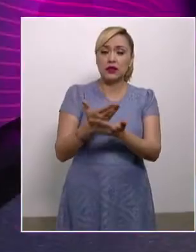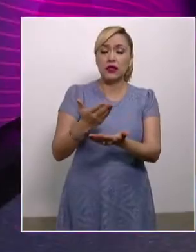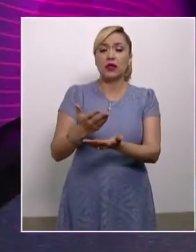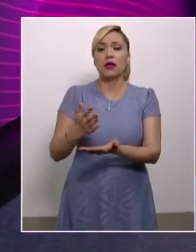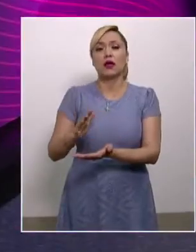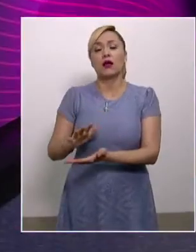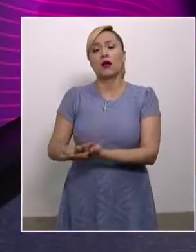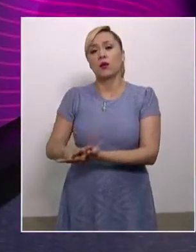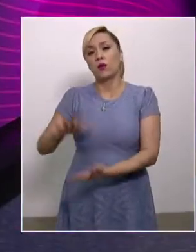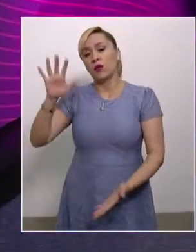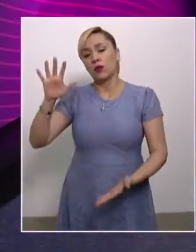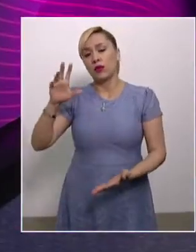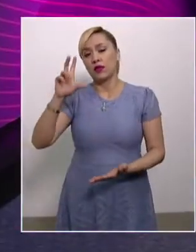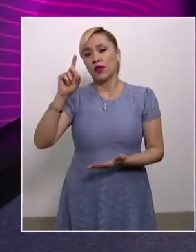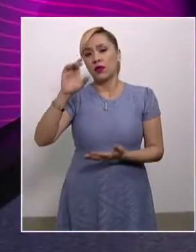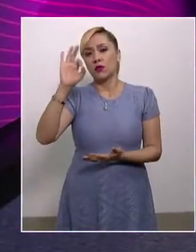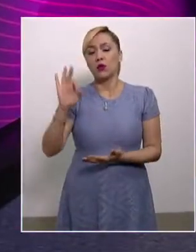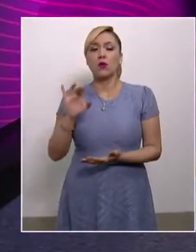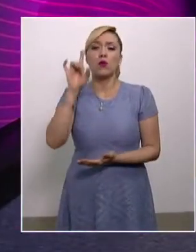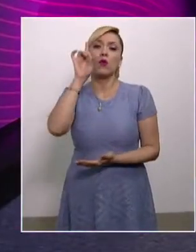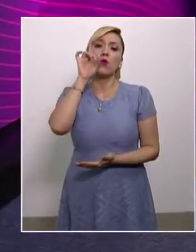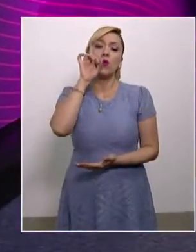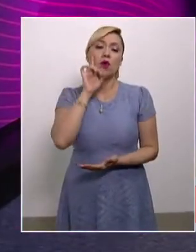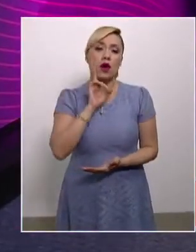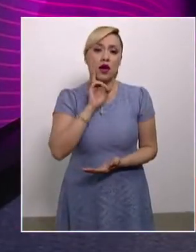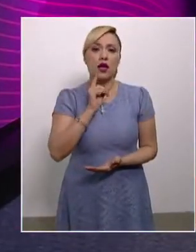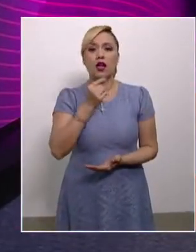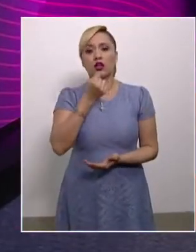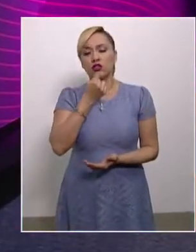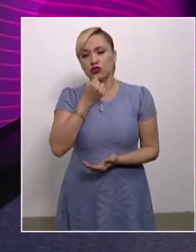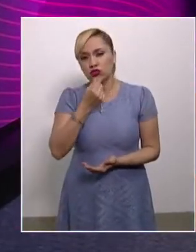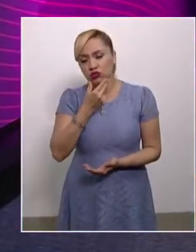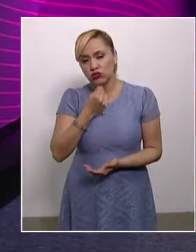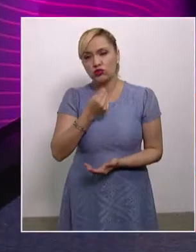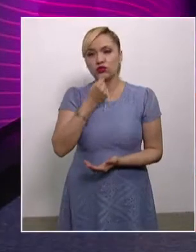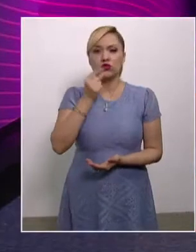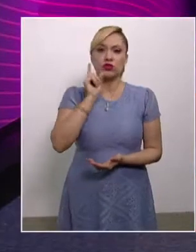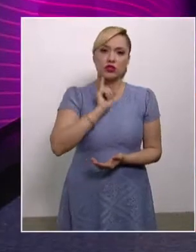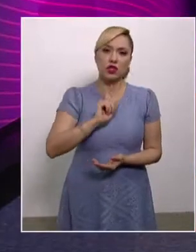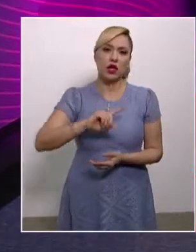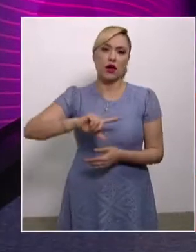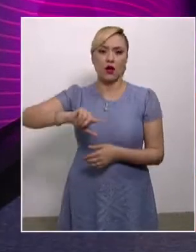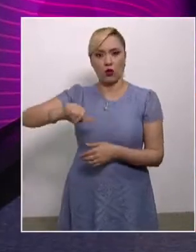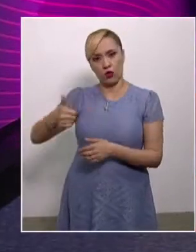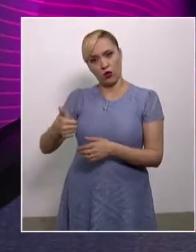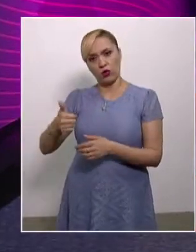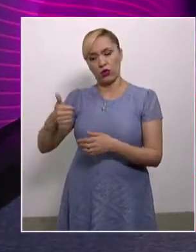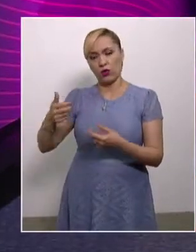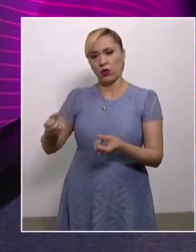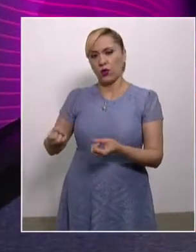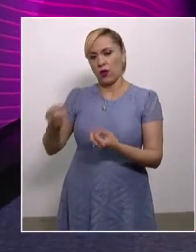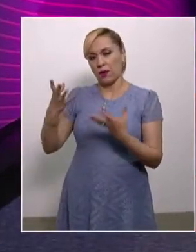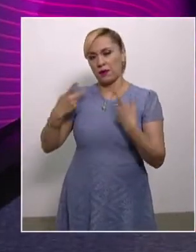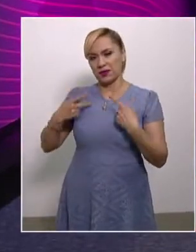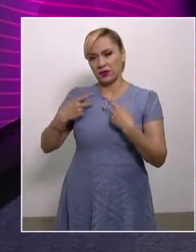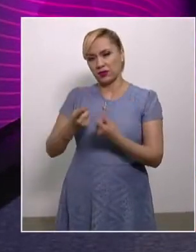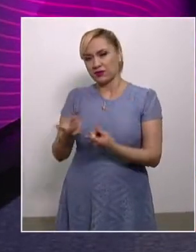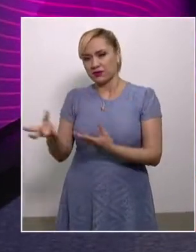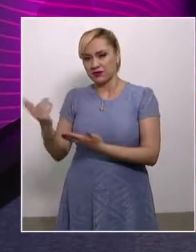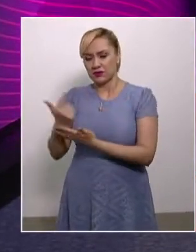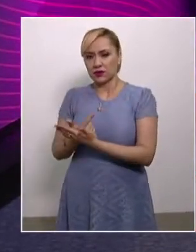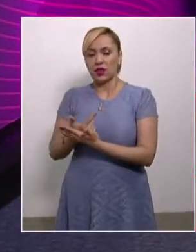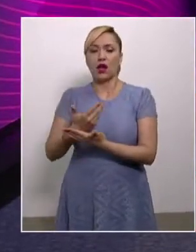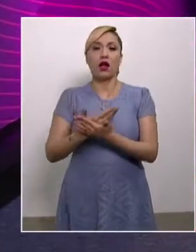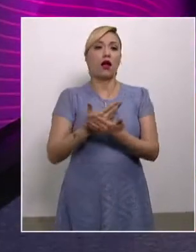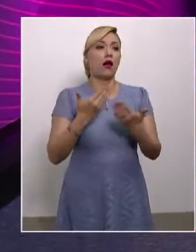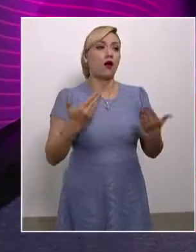¿no? Vemos que otra tercera parte son niños y niñas. Entonces, esto nos pone un escenario de, hay un